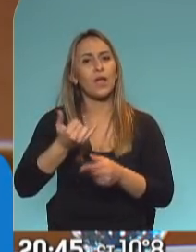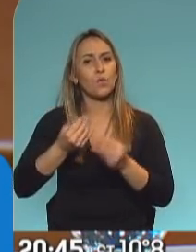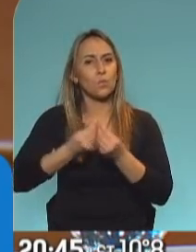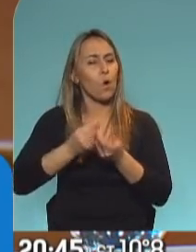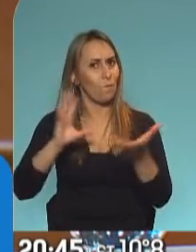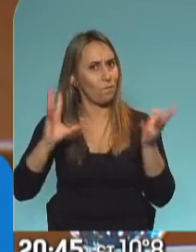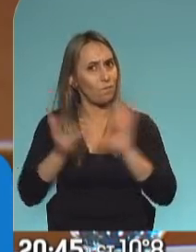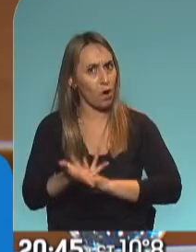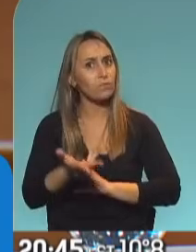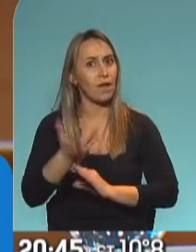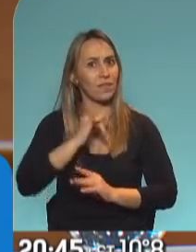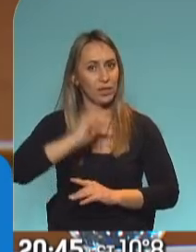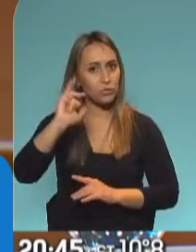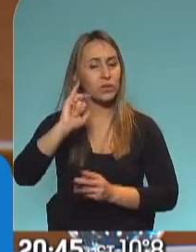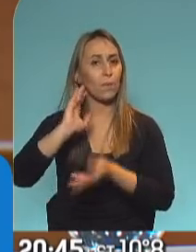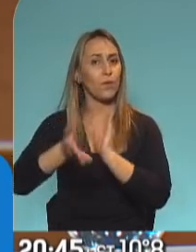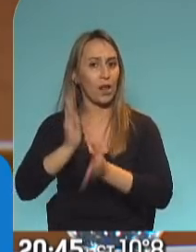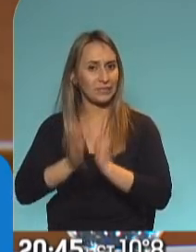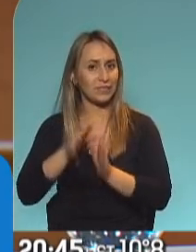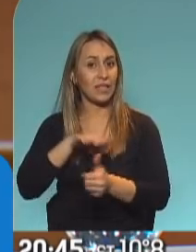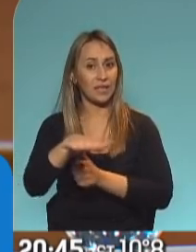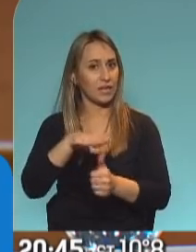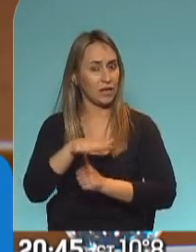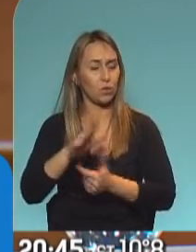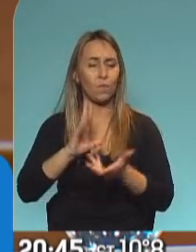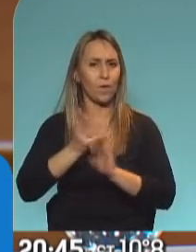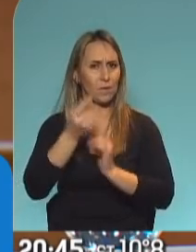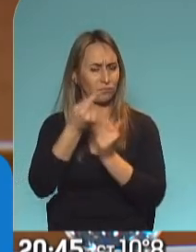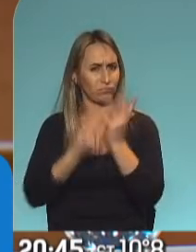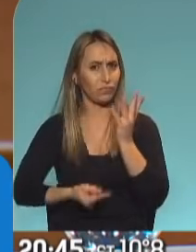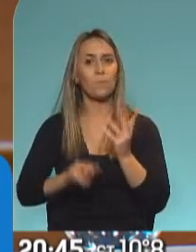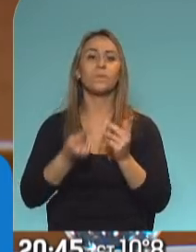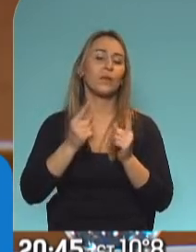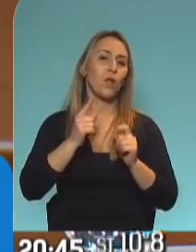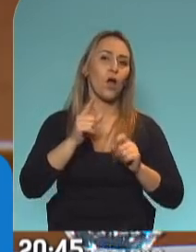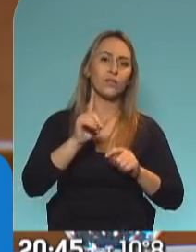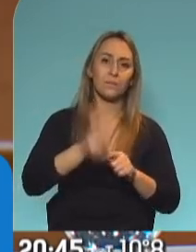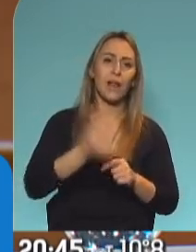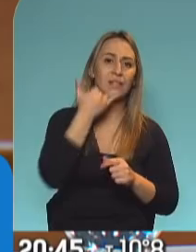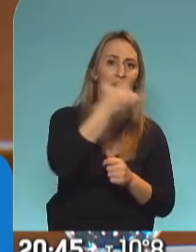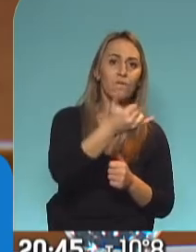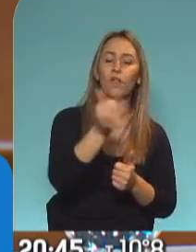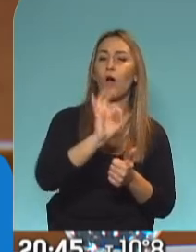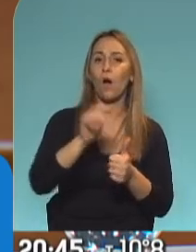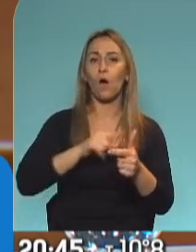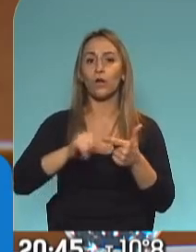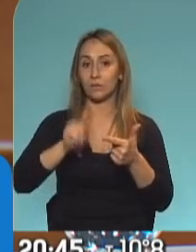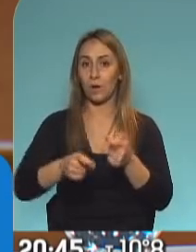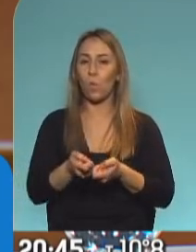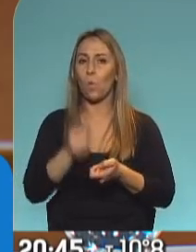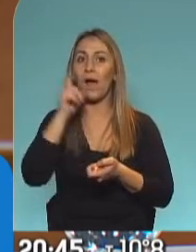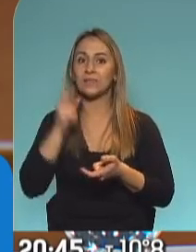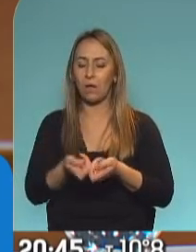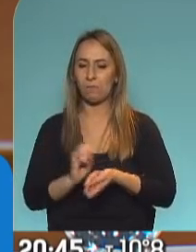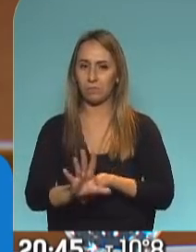muchas formas de denunciar la violencia de género, muchos canales para hacerlo, no solamente llamando por teléfono, sino también ahora se puede hacer mediante WhatsApp.